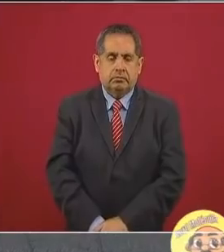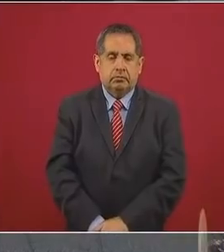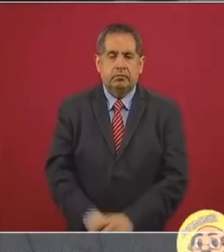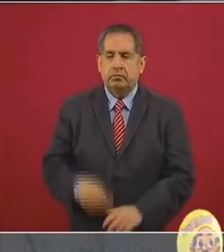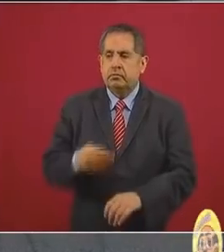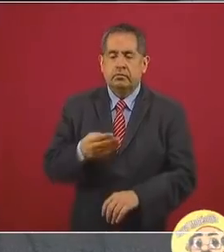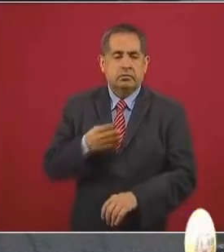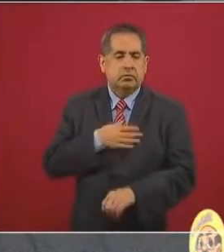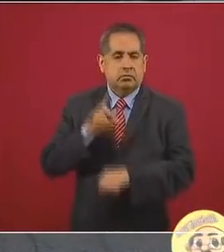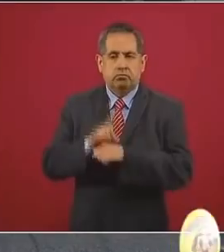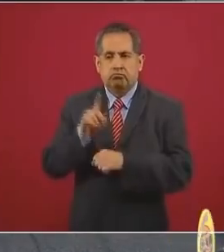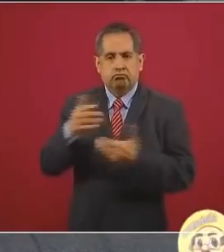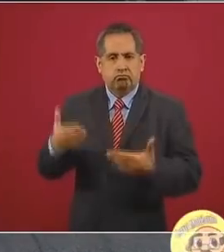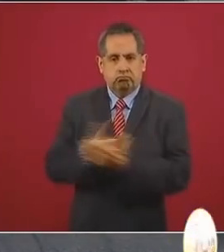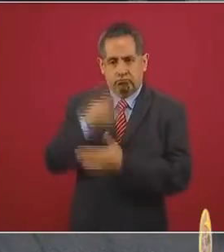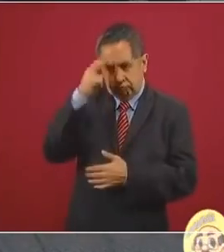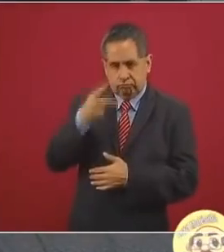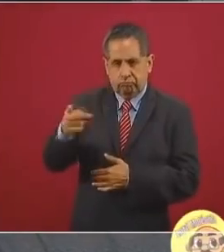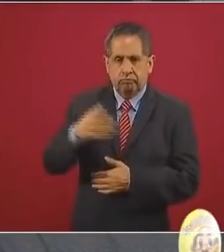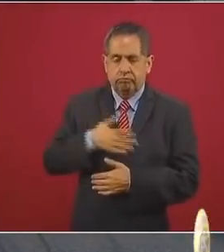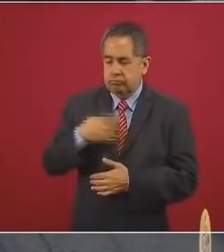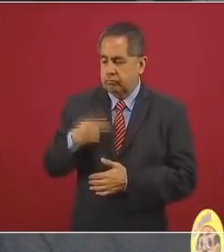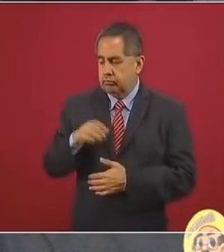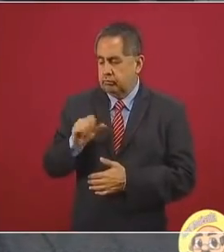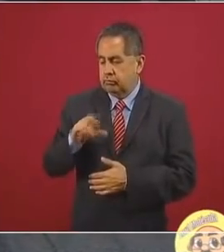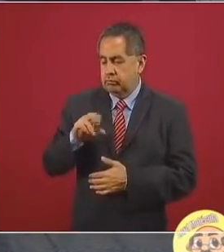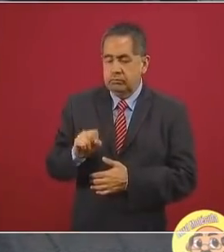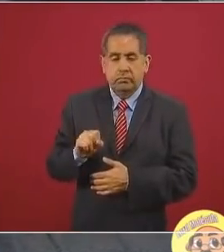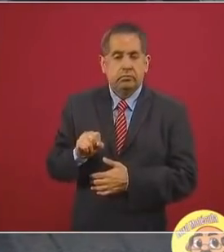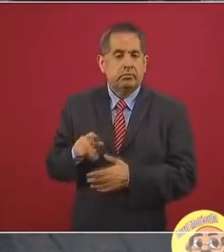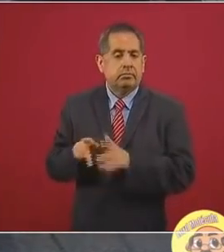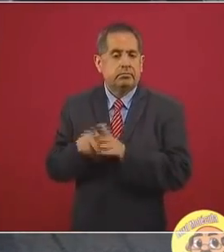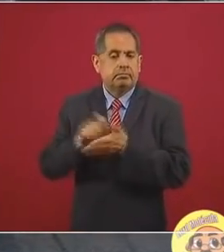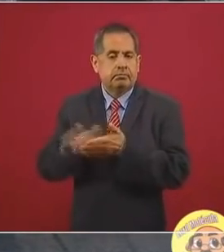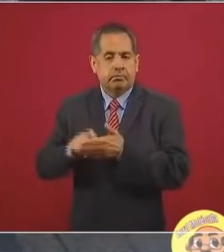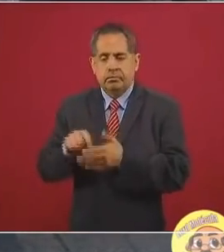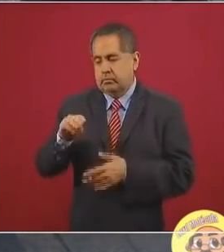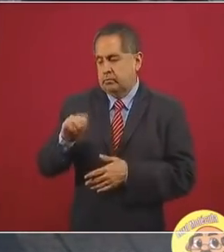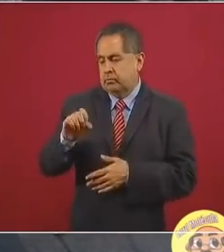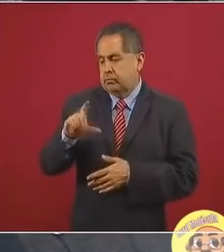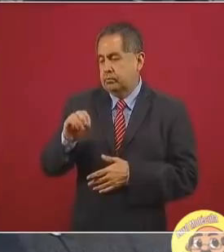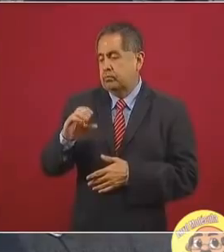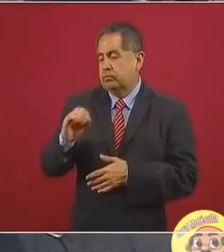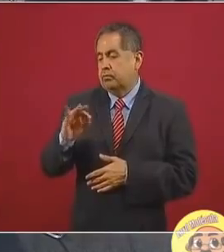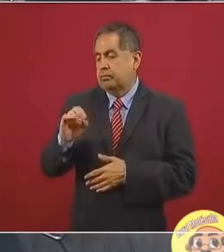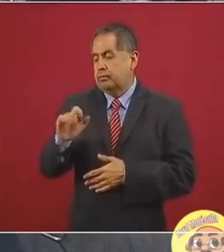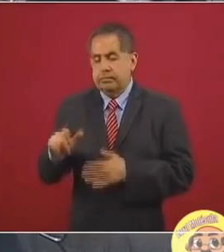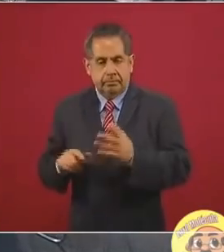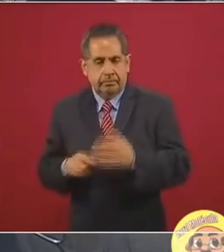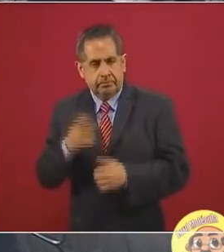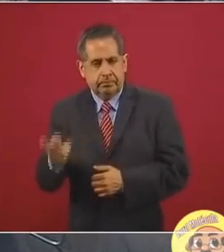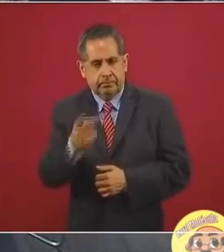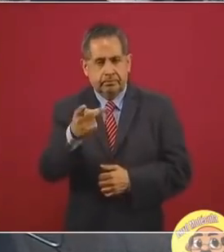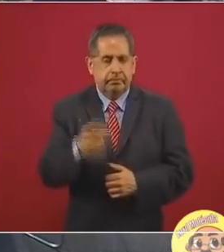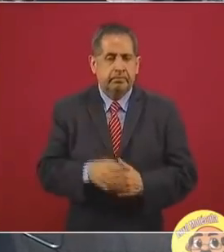Muy buenos días, ciudadano presidente de México, Carlos Pozos, reportero de La Molécula Oficial. Pues mi pregunta tiene